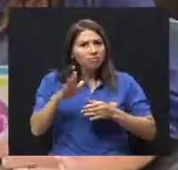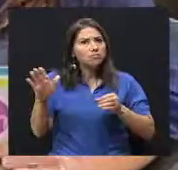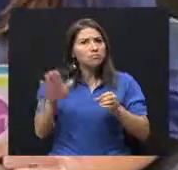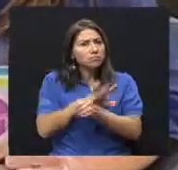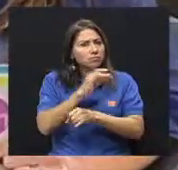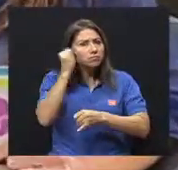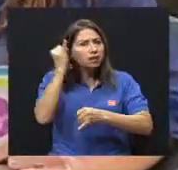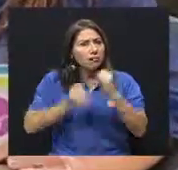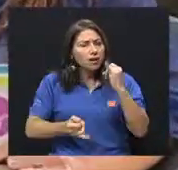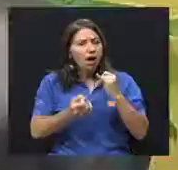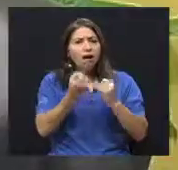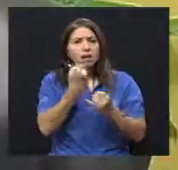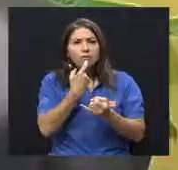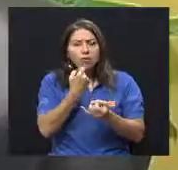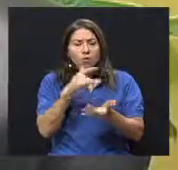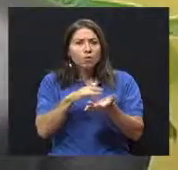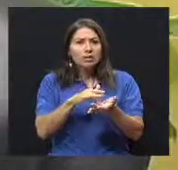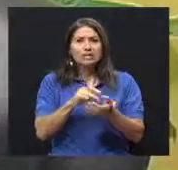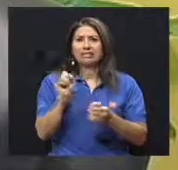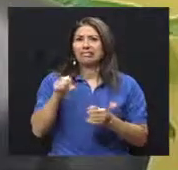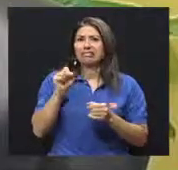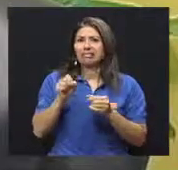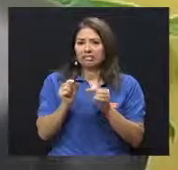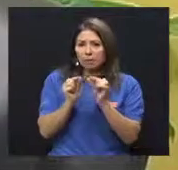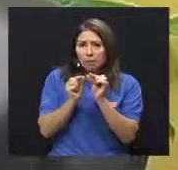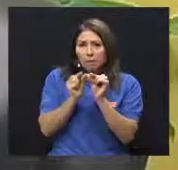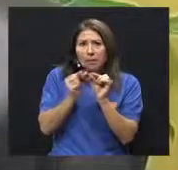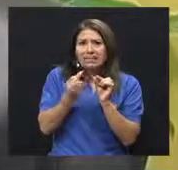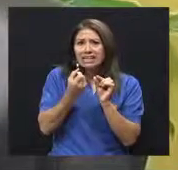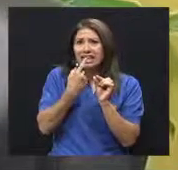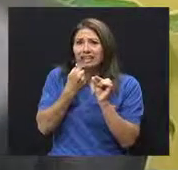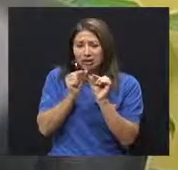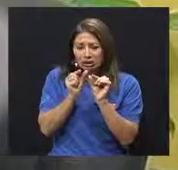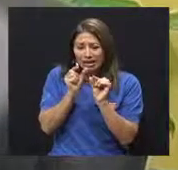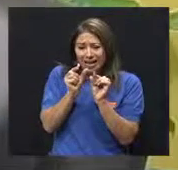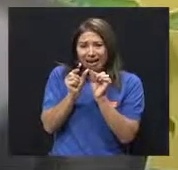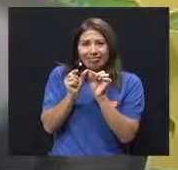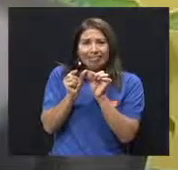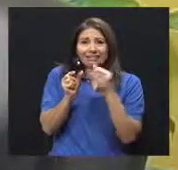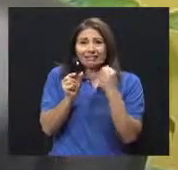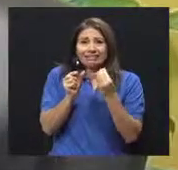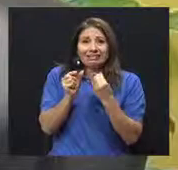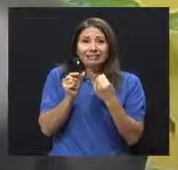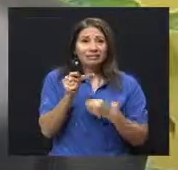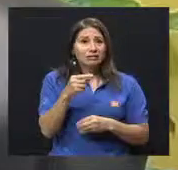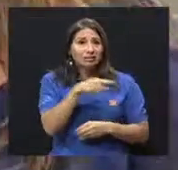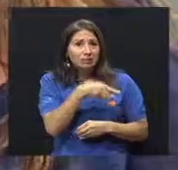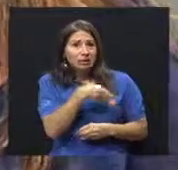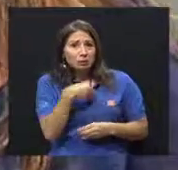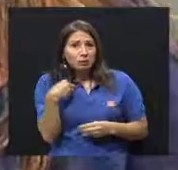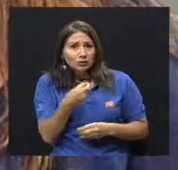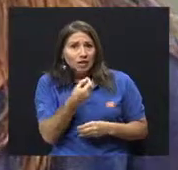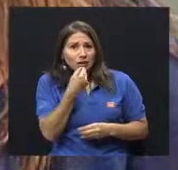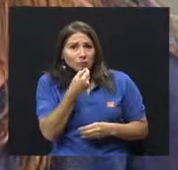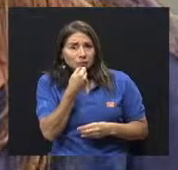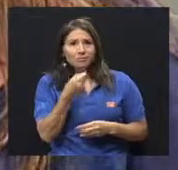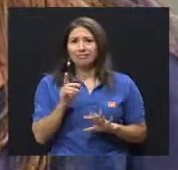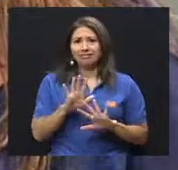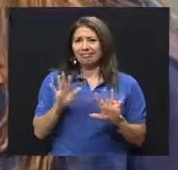completar el tratamiento. Sí, eran muy grandes, eran como así. Entonces yo tenía que tragarlas. ¿Y te gusta tragarlas? No. ¿Y